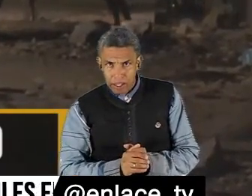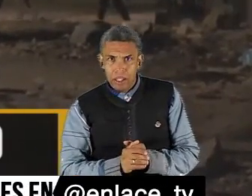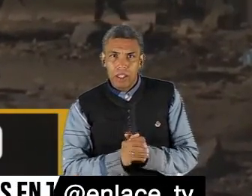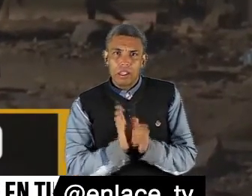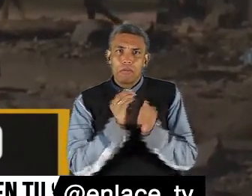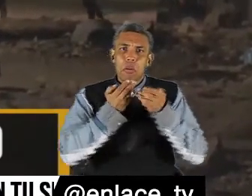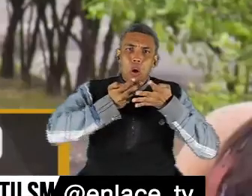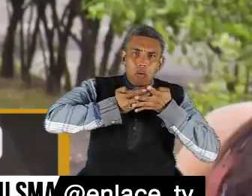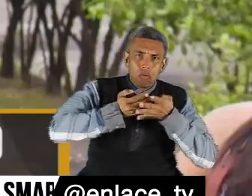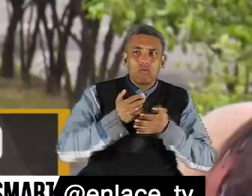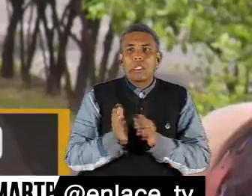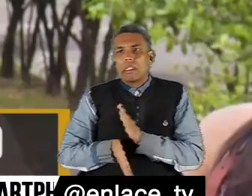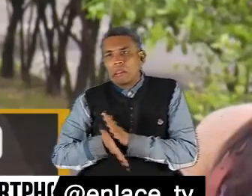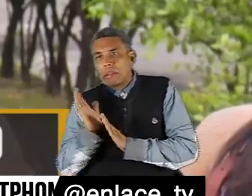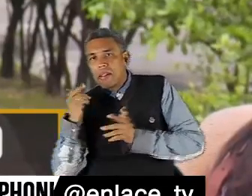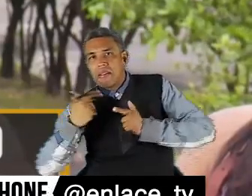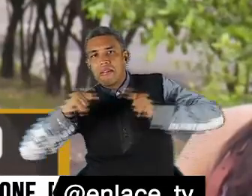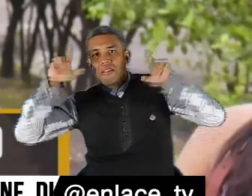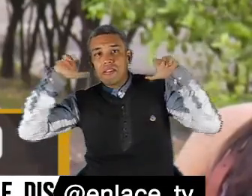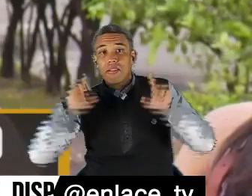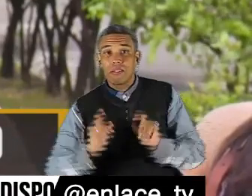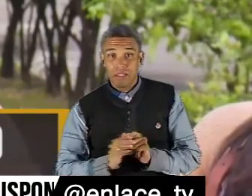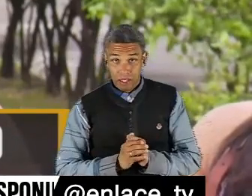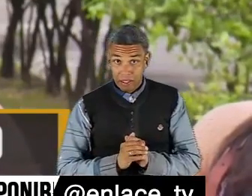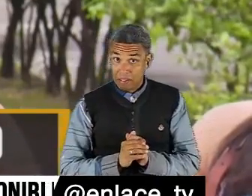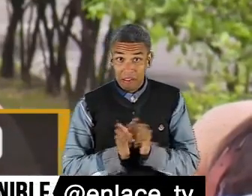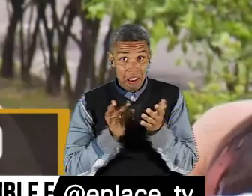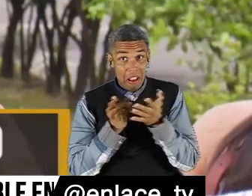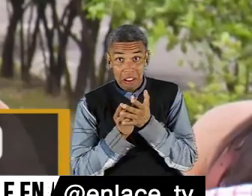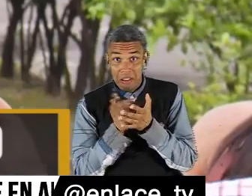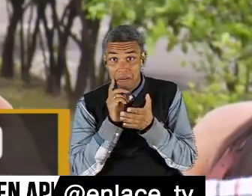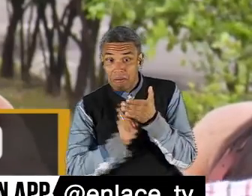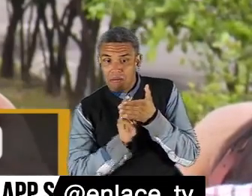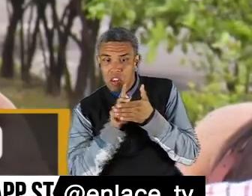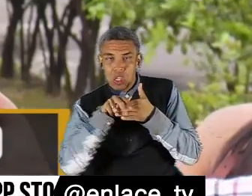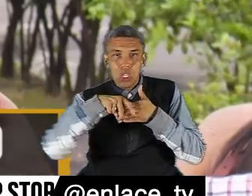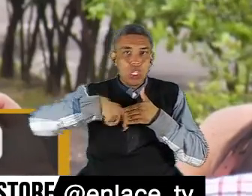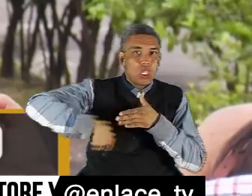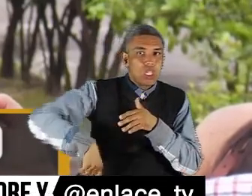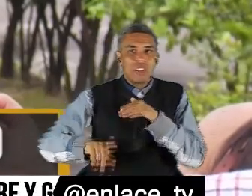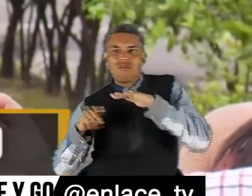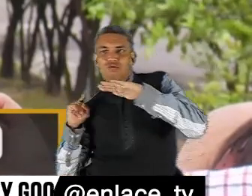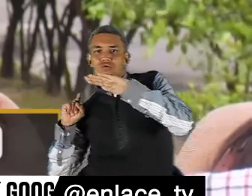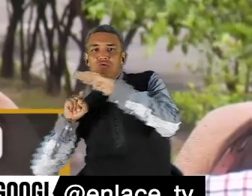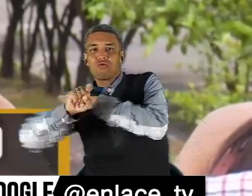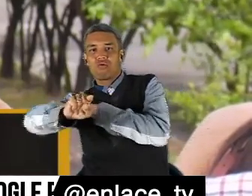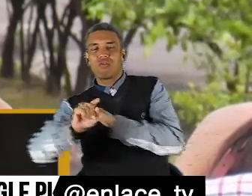autoridades. Tenía detención domiciliaria y salió de su residencia,